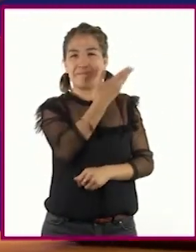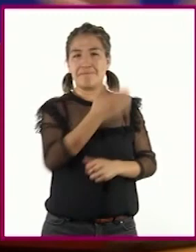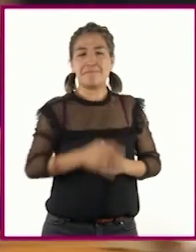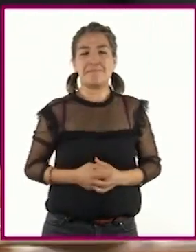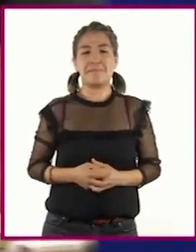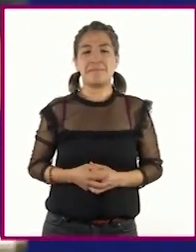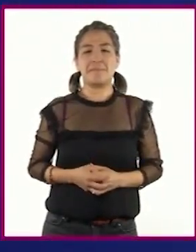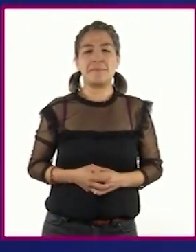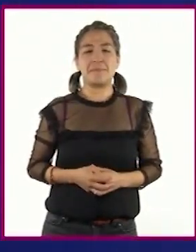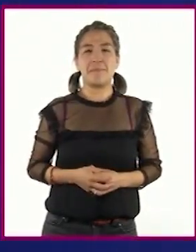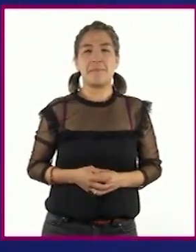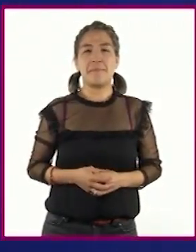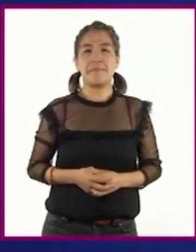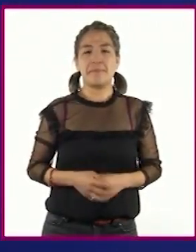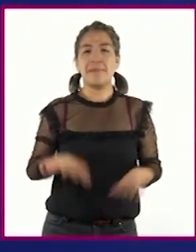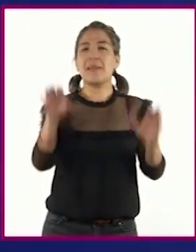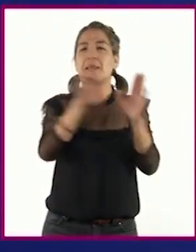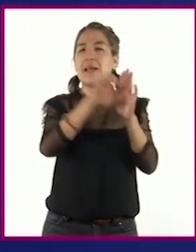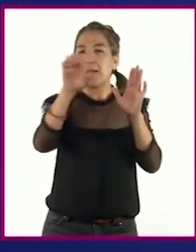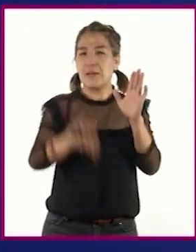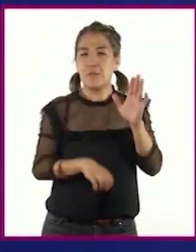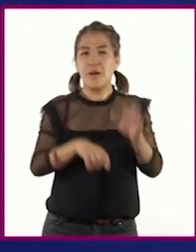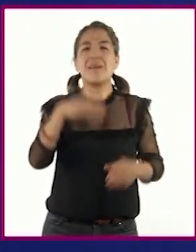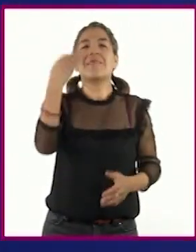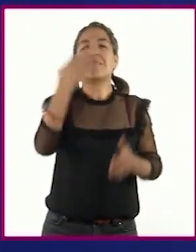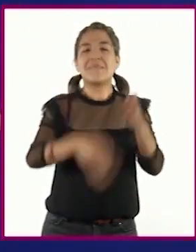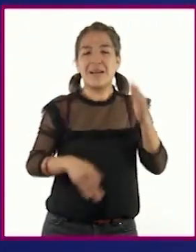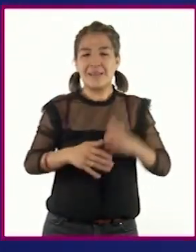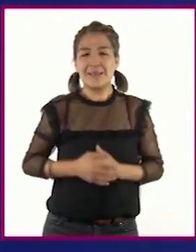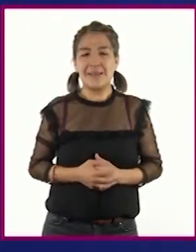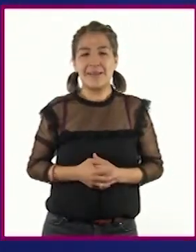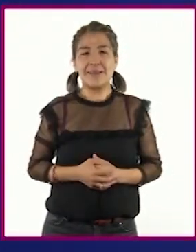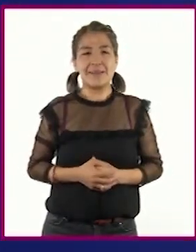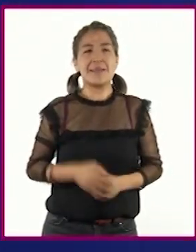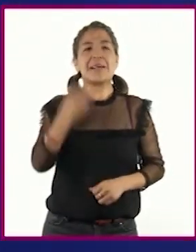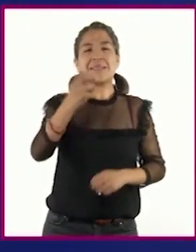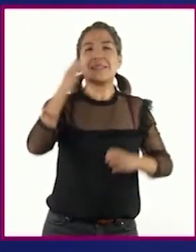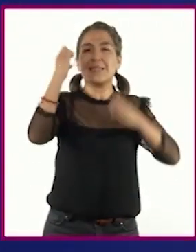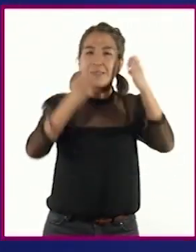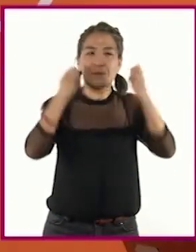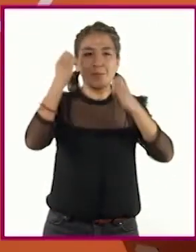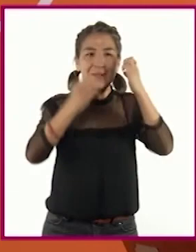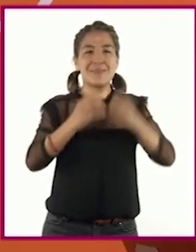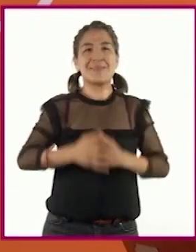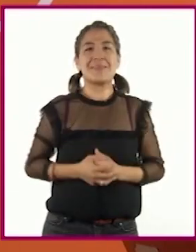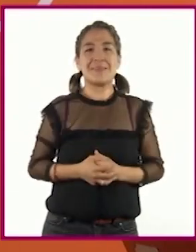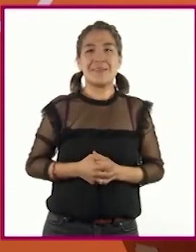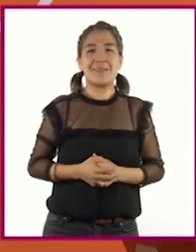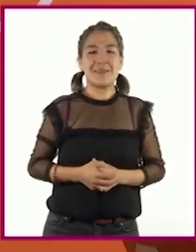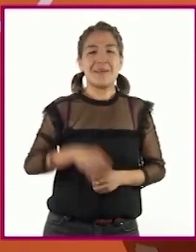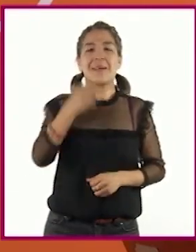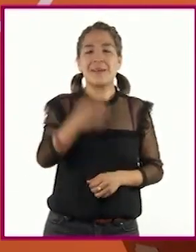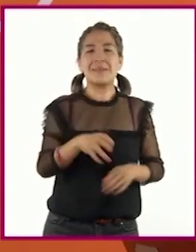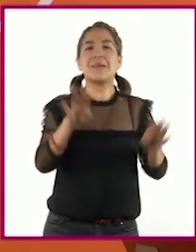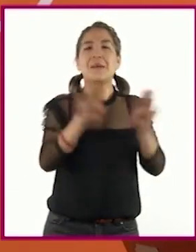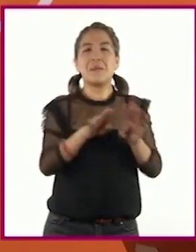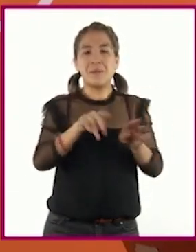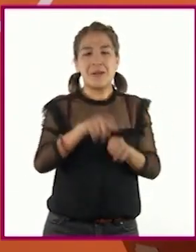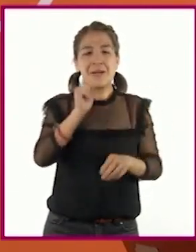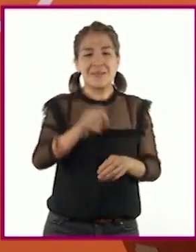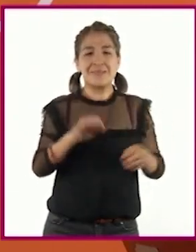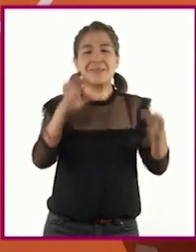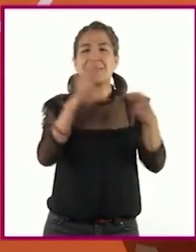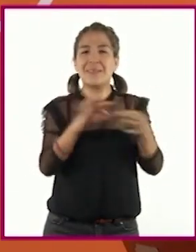pantalla. Supongo que falta el cierre de la exposición. ¿Estoy en lo correcto? Es correcto. También